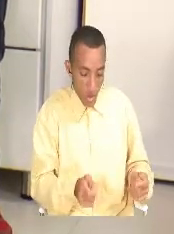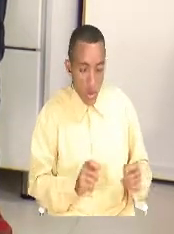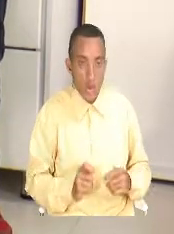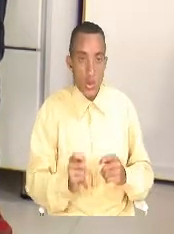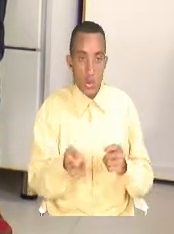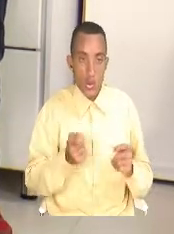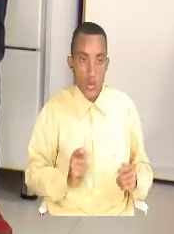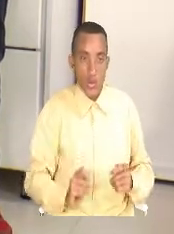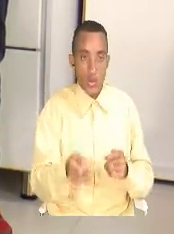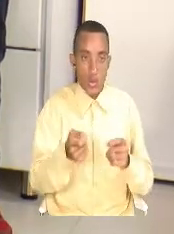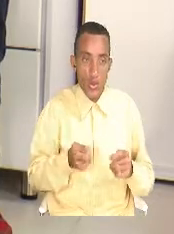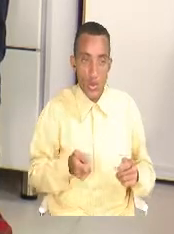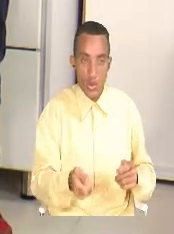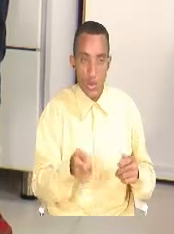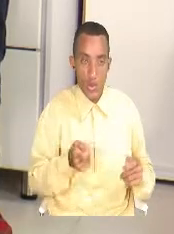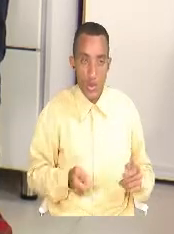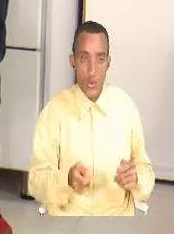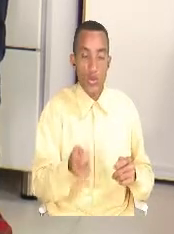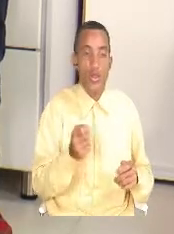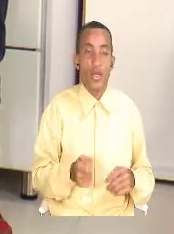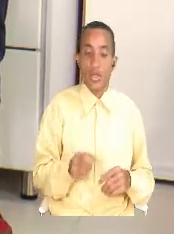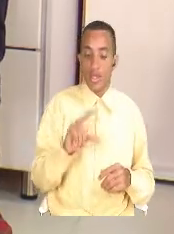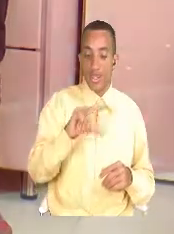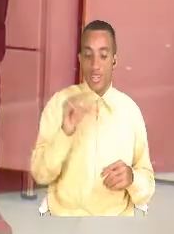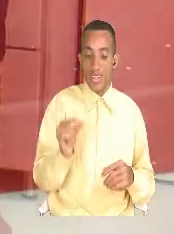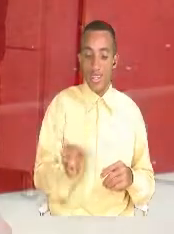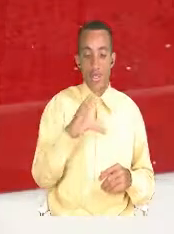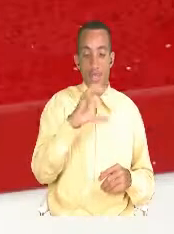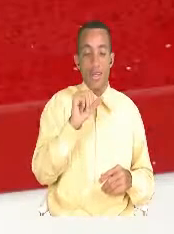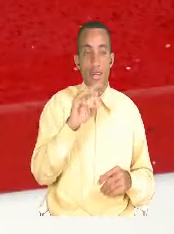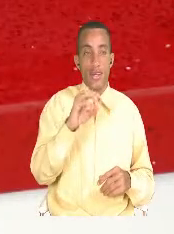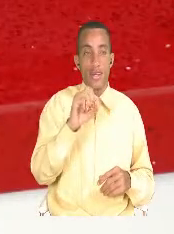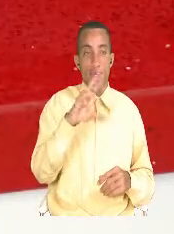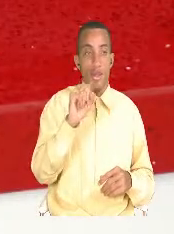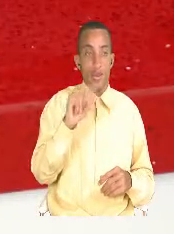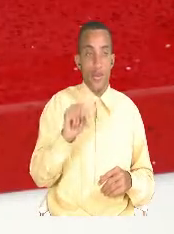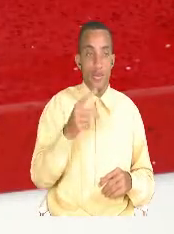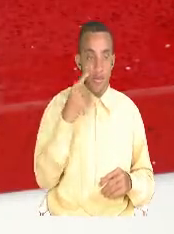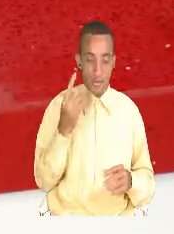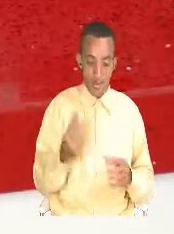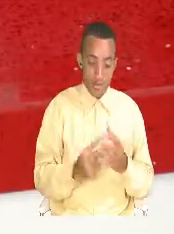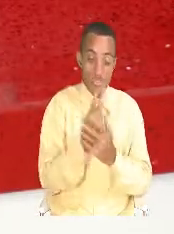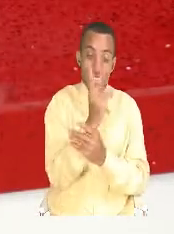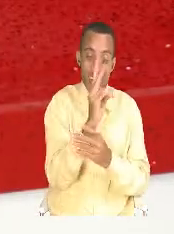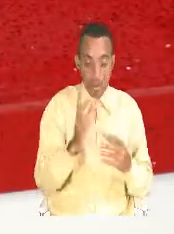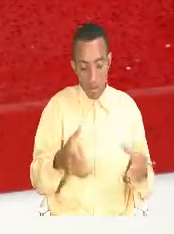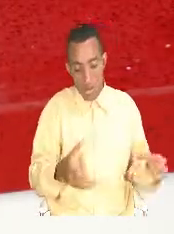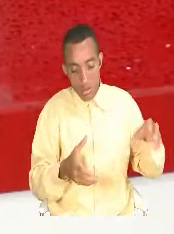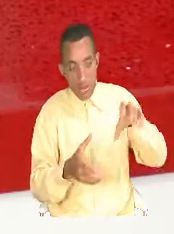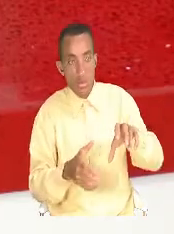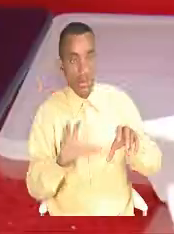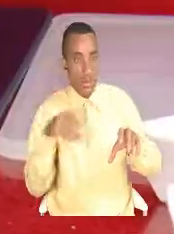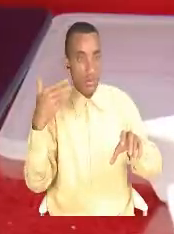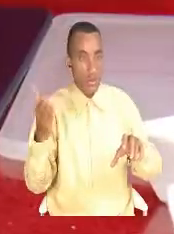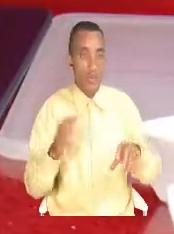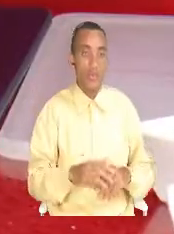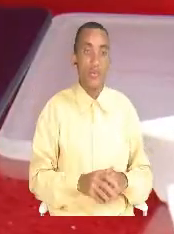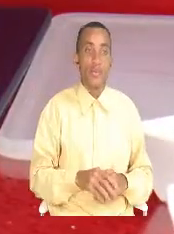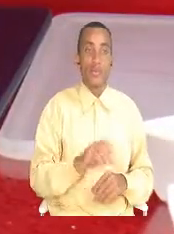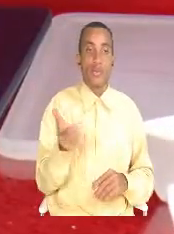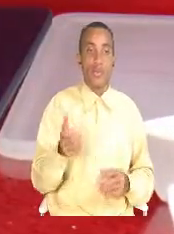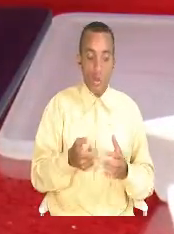color rosadito, que es como lo encuentran normalmente. Ahí ahorita adicionamos los vegetales, adicionamos la alverja, que también